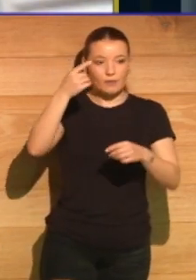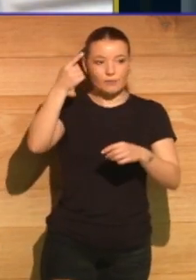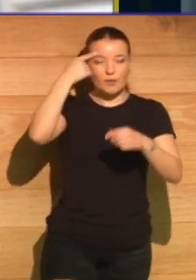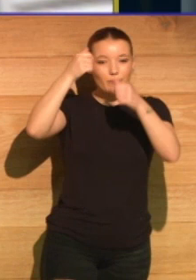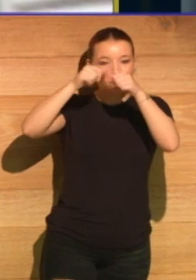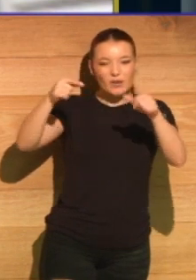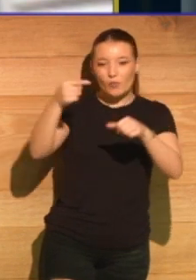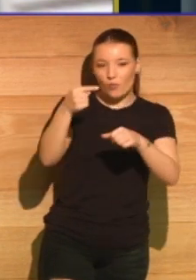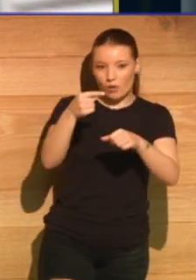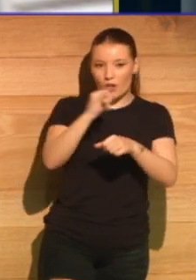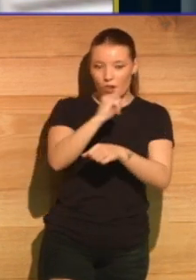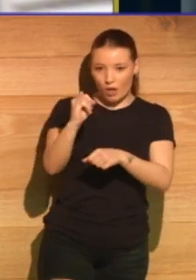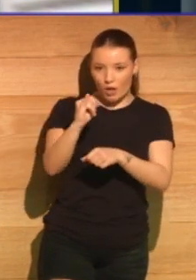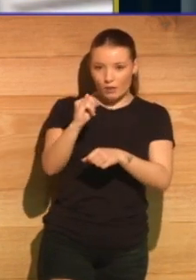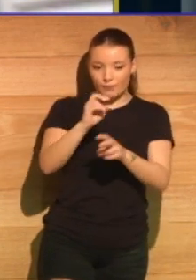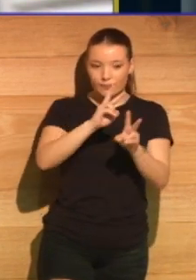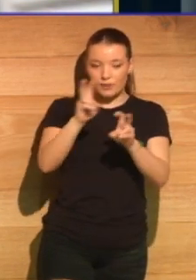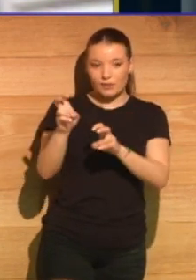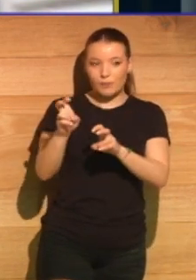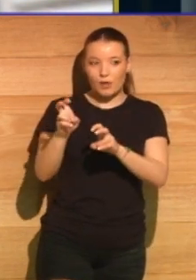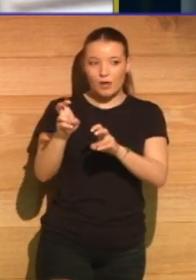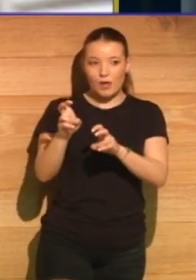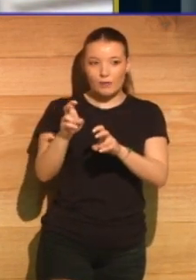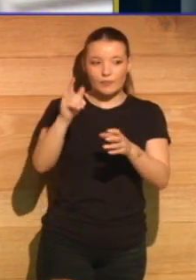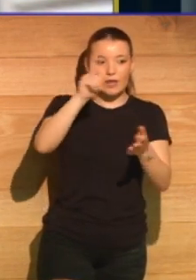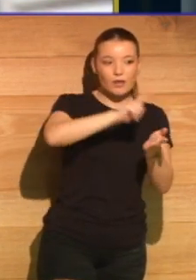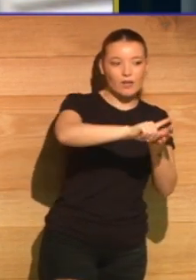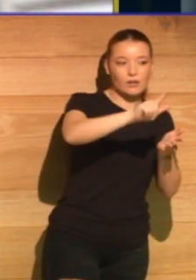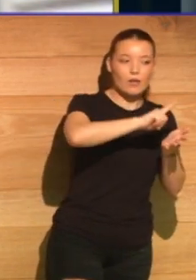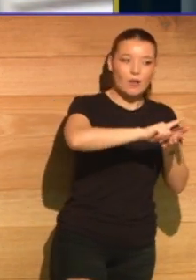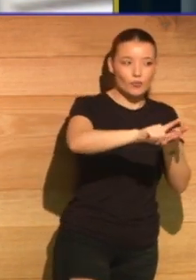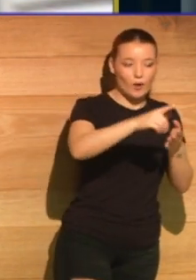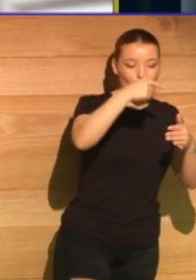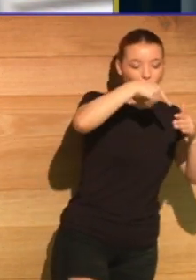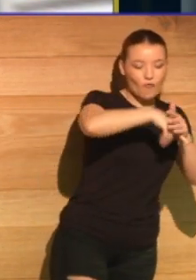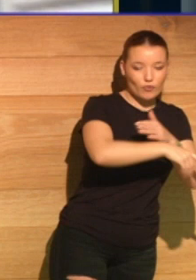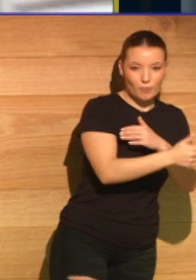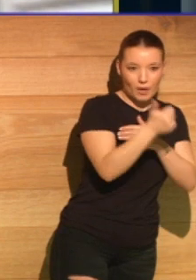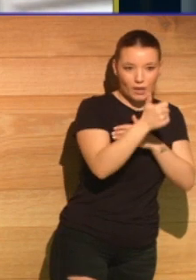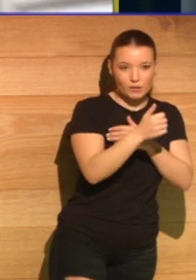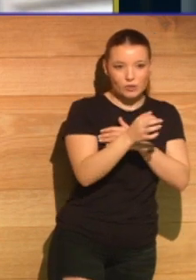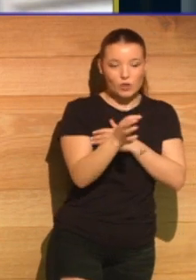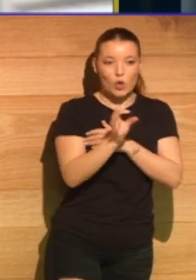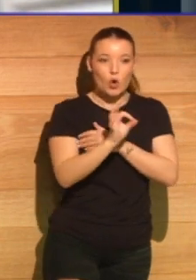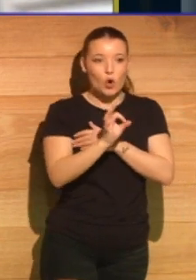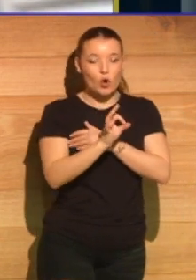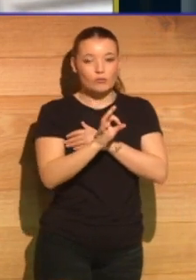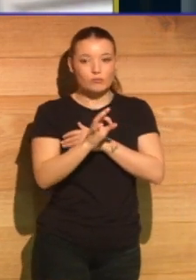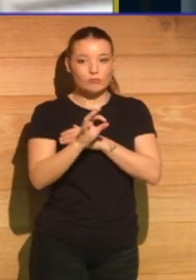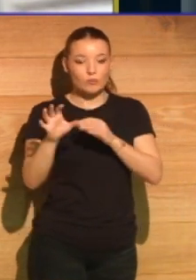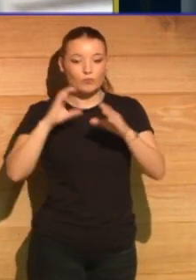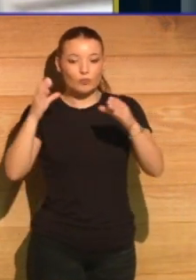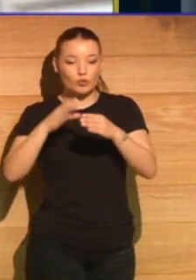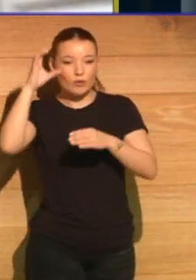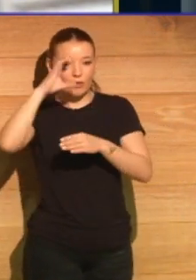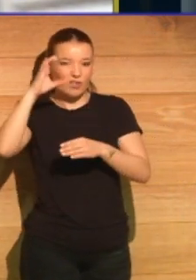Hablaba Estíbaliz de los que existen desde la literatura más academicista, ¿no? con respecto a obras, y me ha encantado esto que